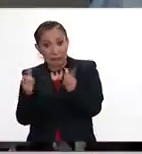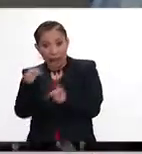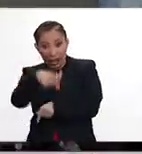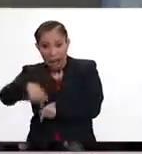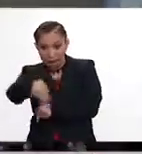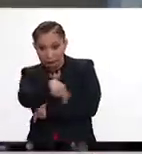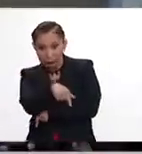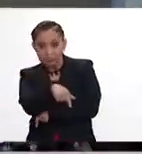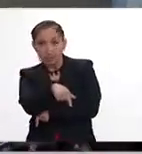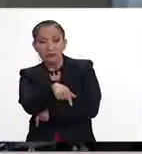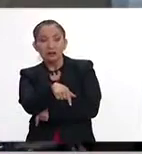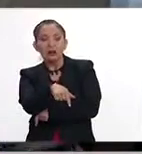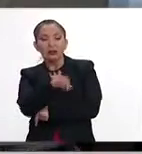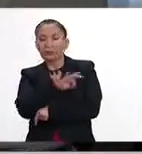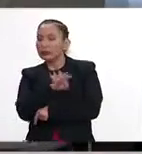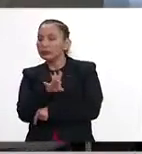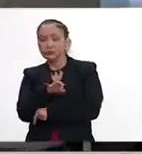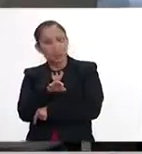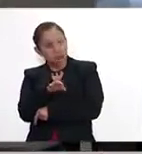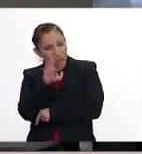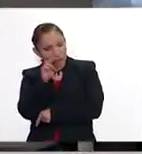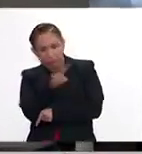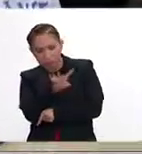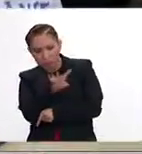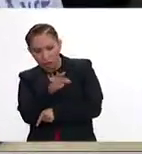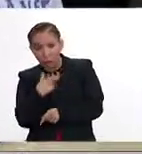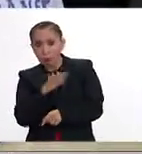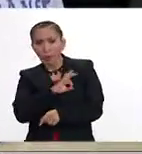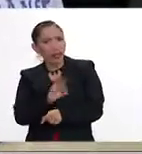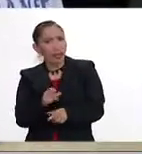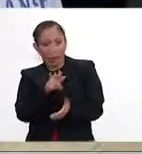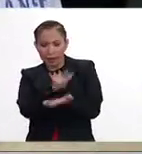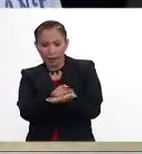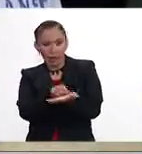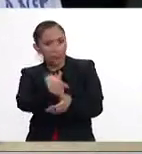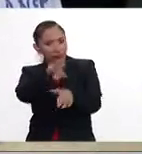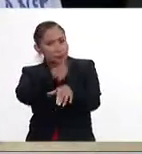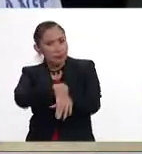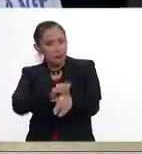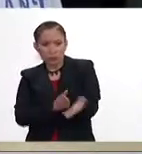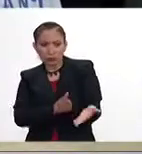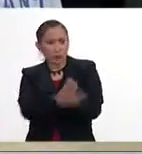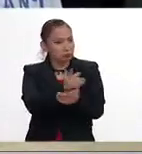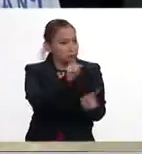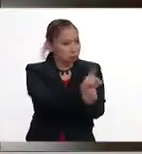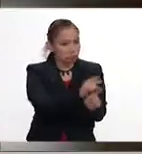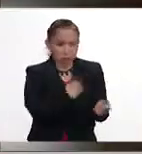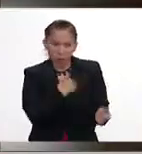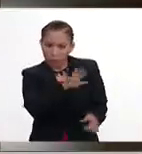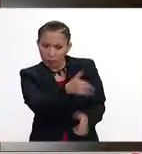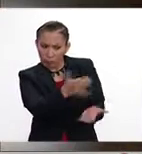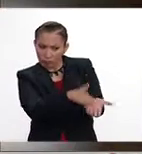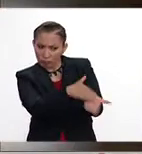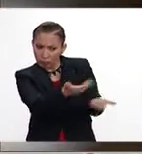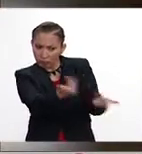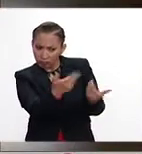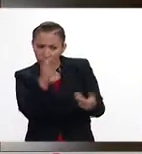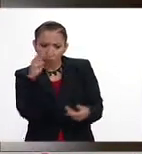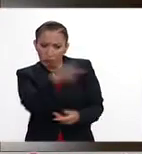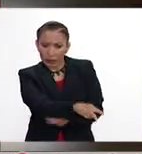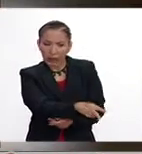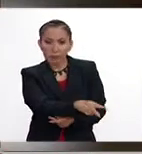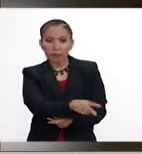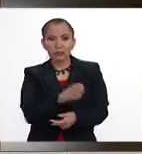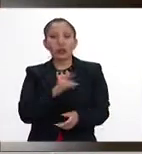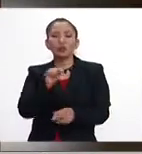Texas, ya tienes el derecho por ley de hacer este tipo de preguntas. Entonces, Claro. te pasas